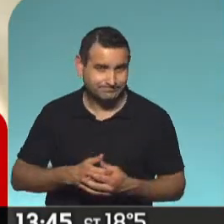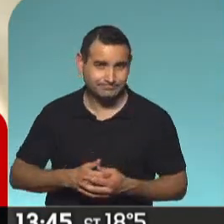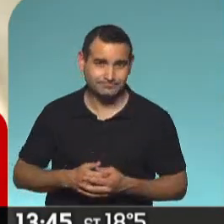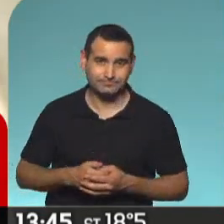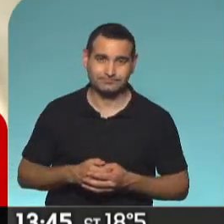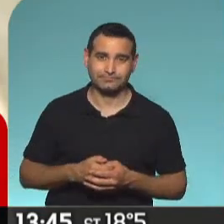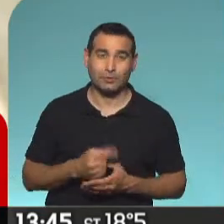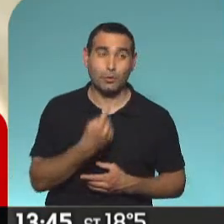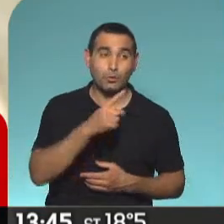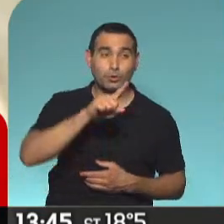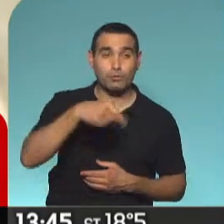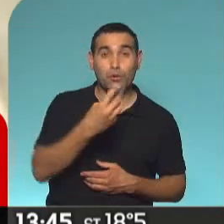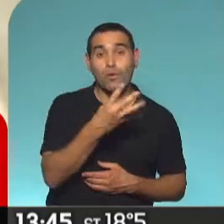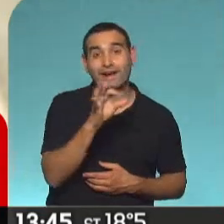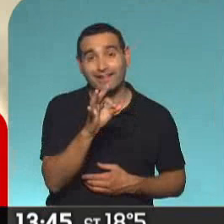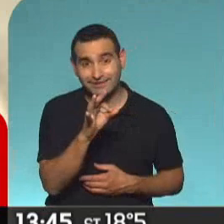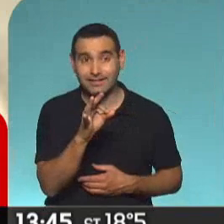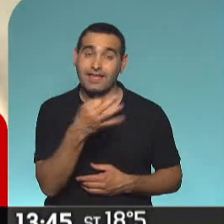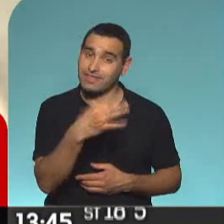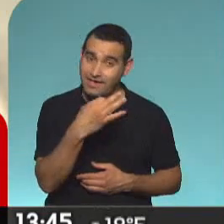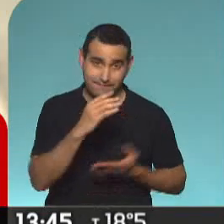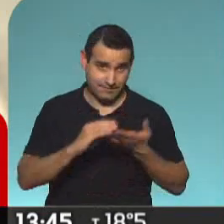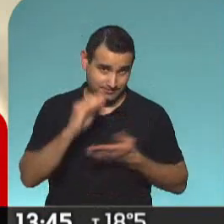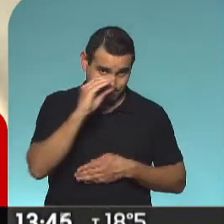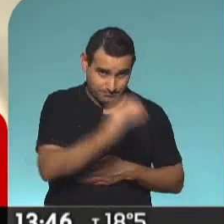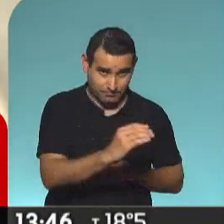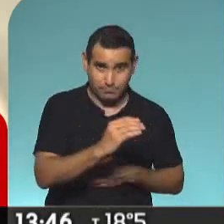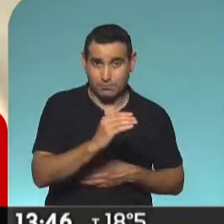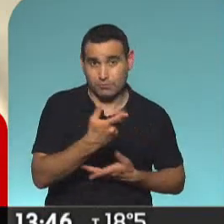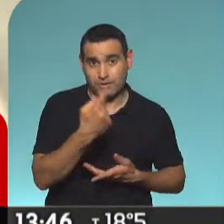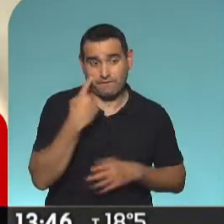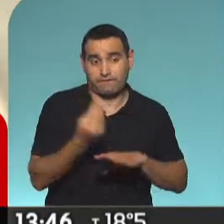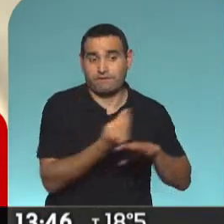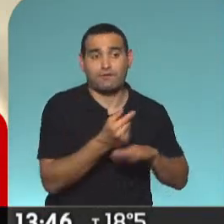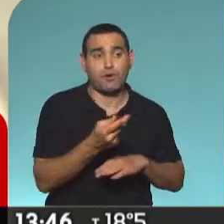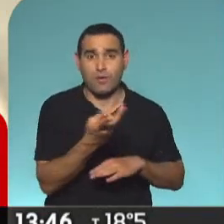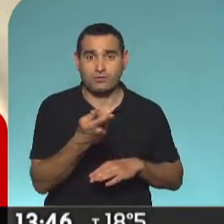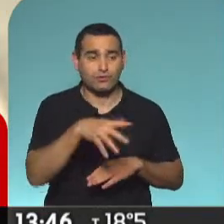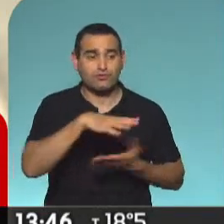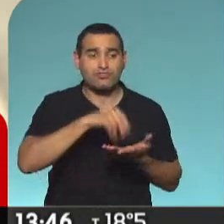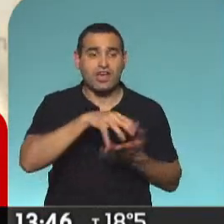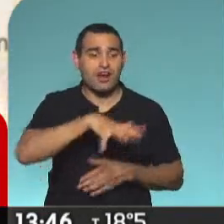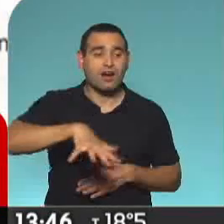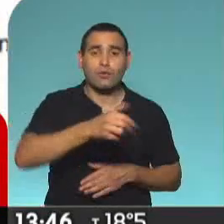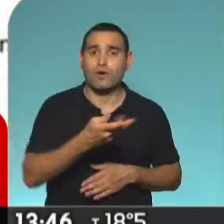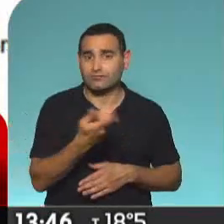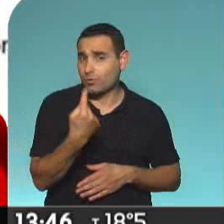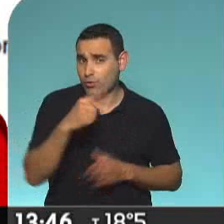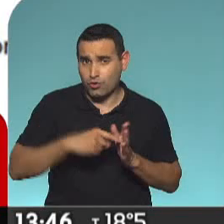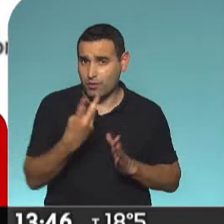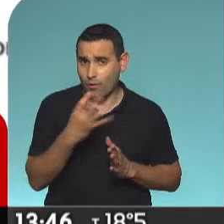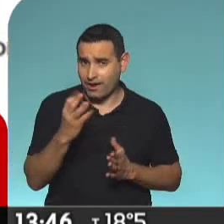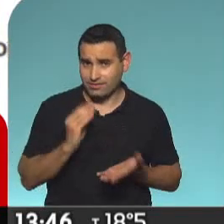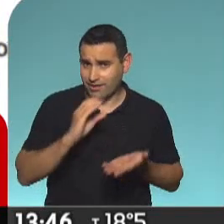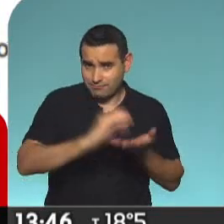de 1,40, que es lo que le correspondería por población y dimensión territorial de la Ciudad Autónoma de